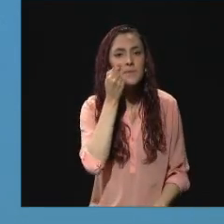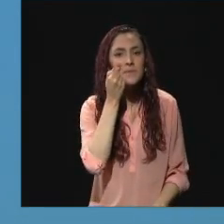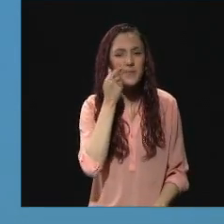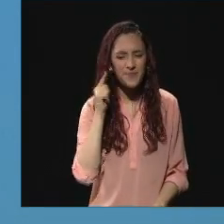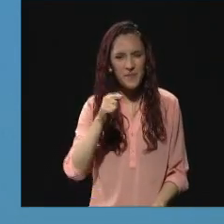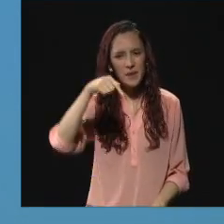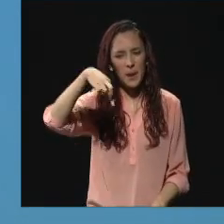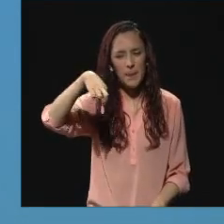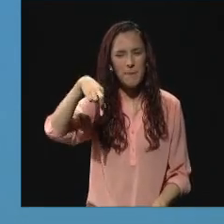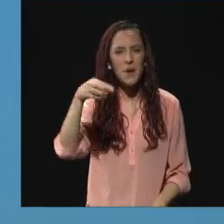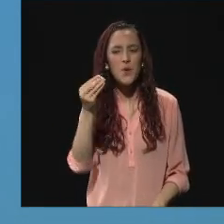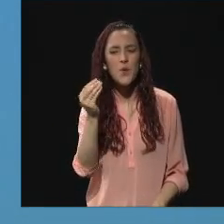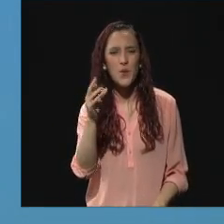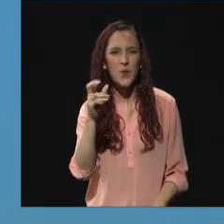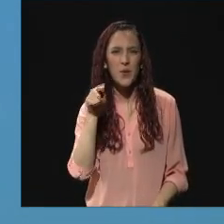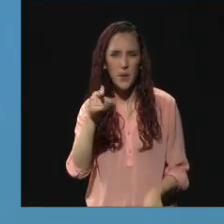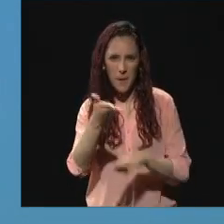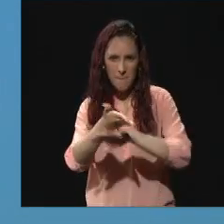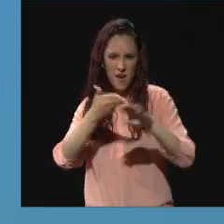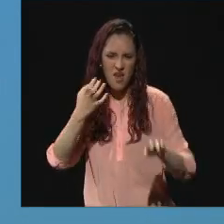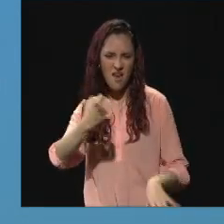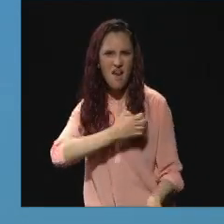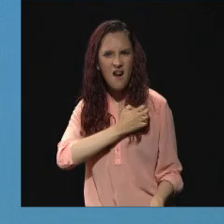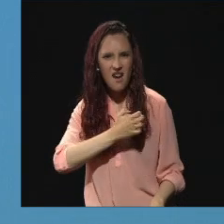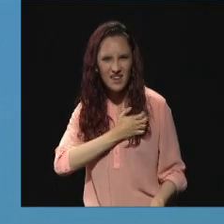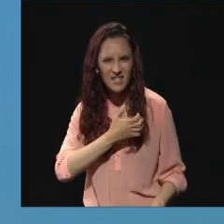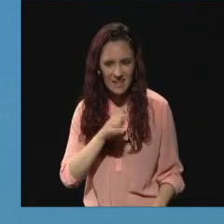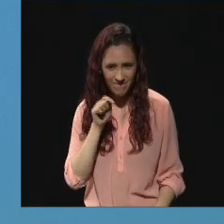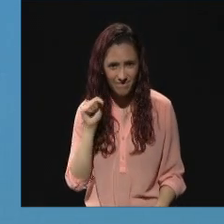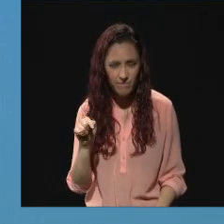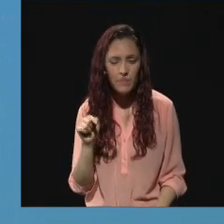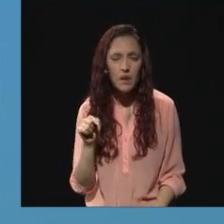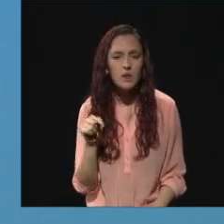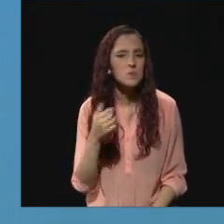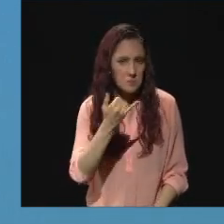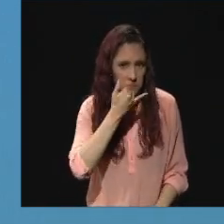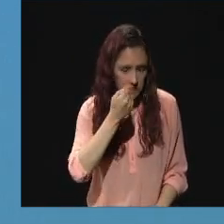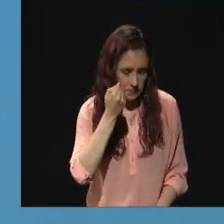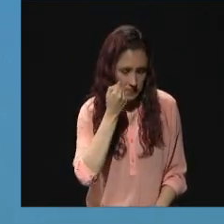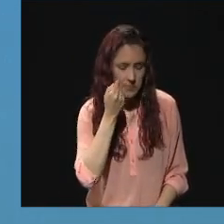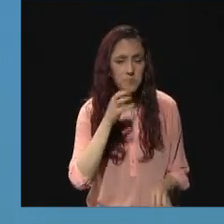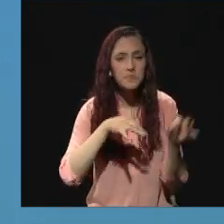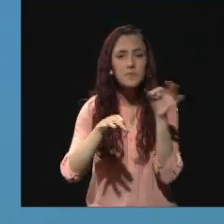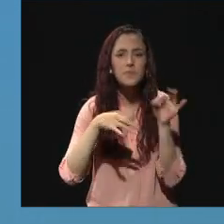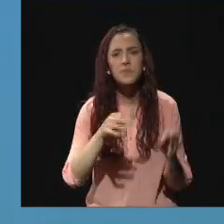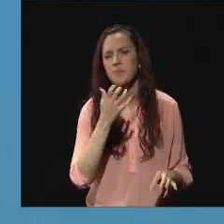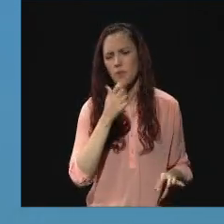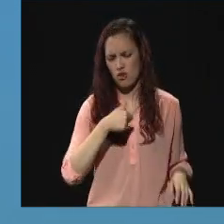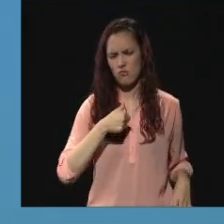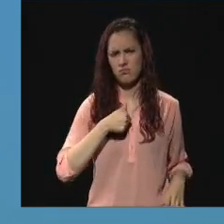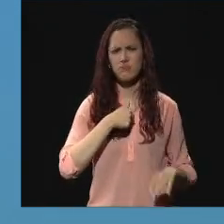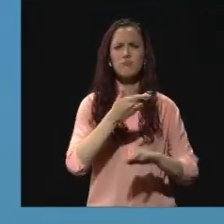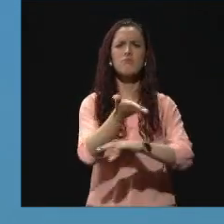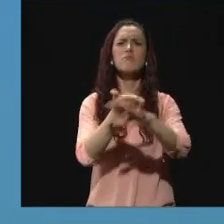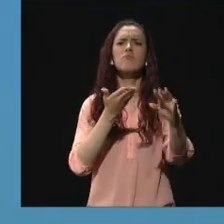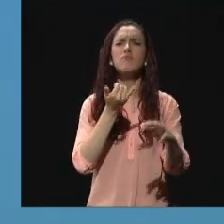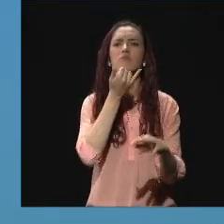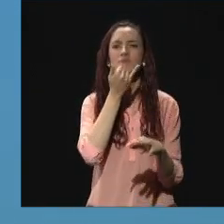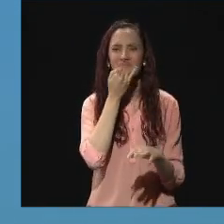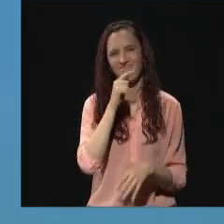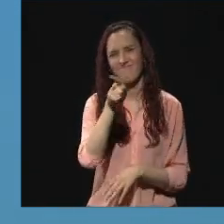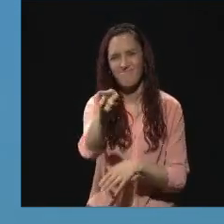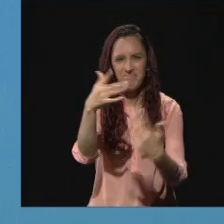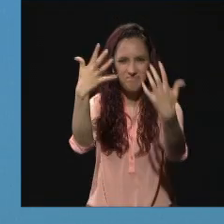pérez o peticiones quejas y reclamos y es que cuando presentamos una queja ante nuestro